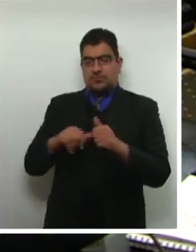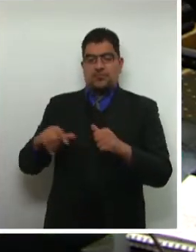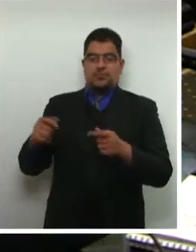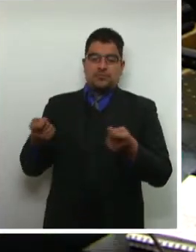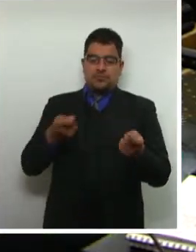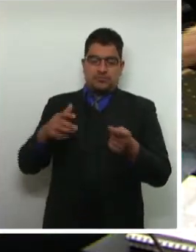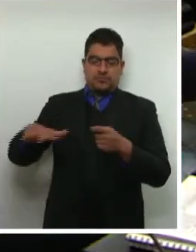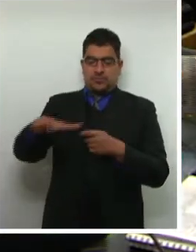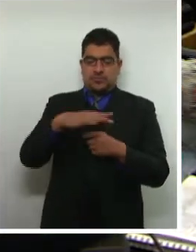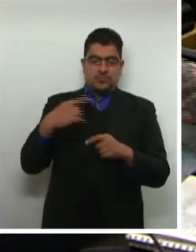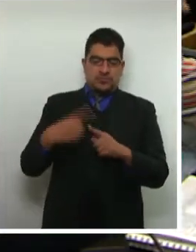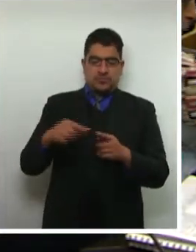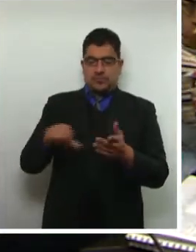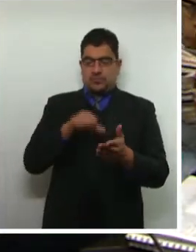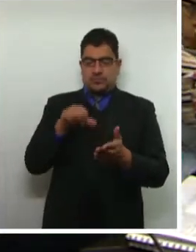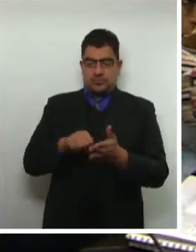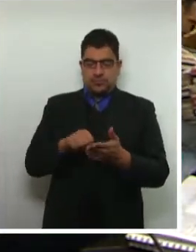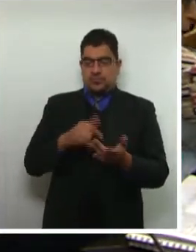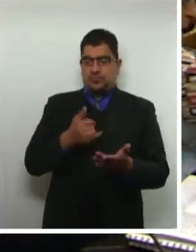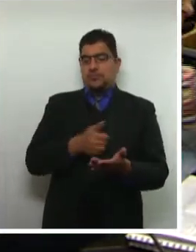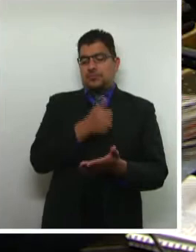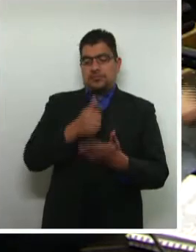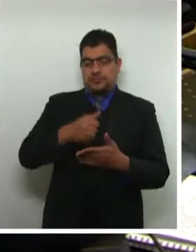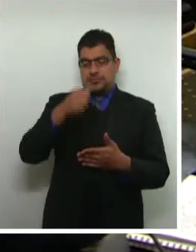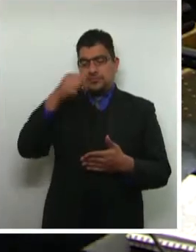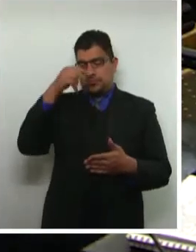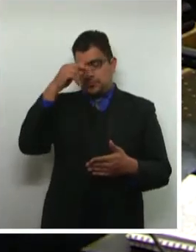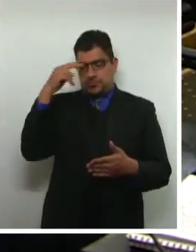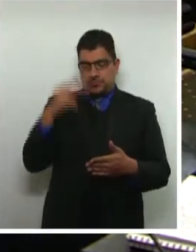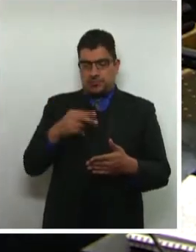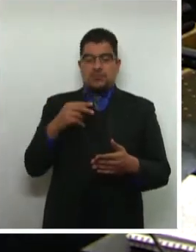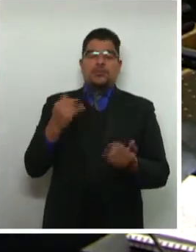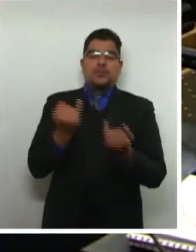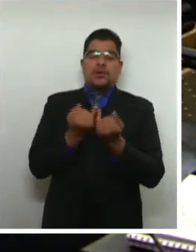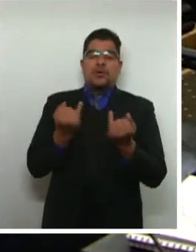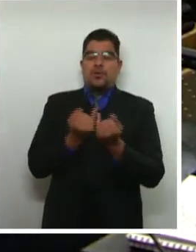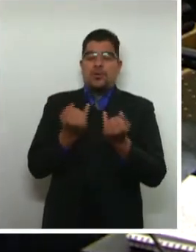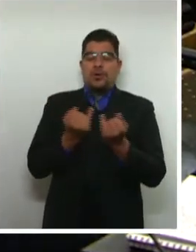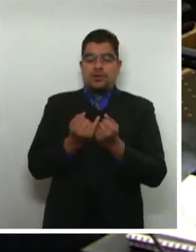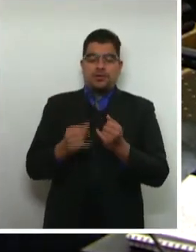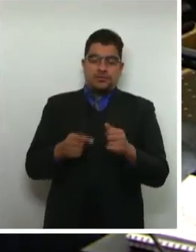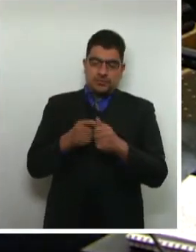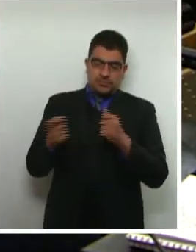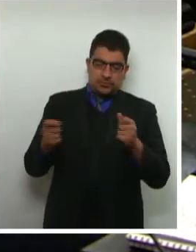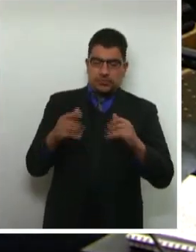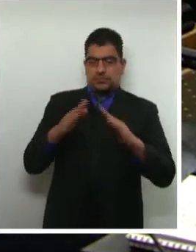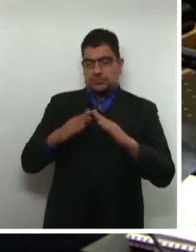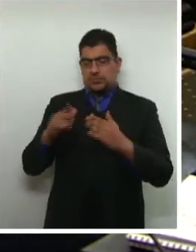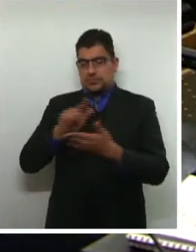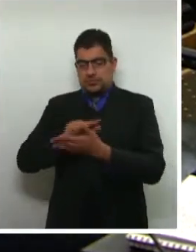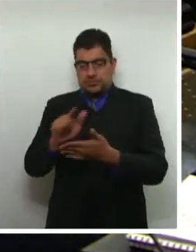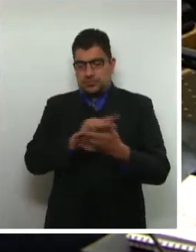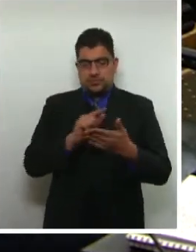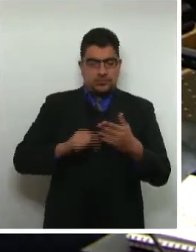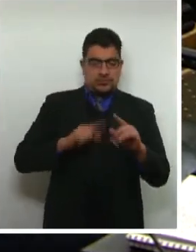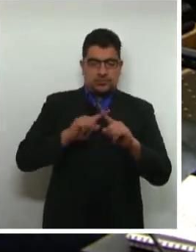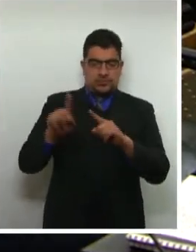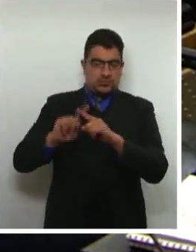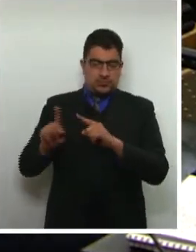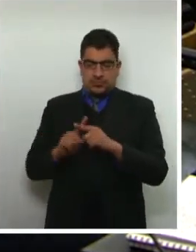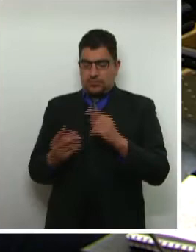Centro Histórico, en todo lo que respecta a regulación urbana, intendencia, mantenimiento,